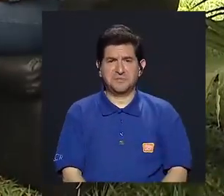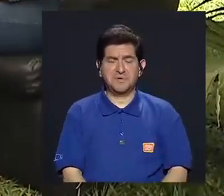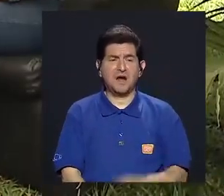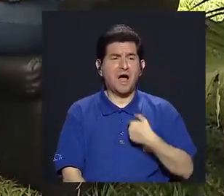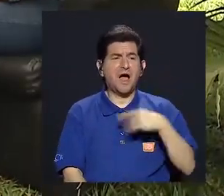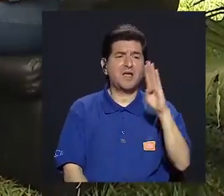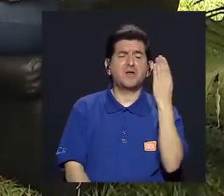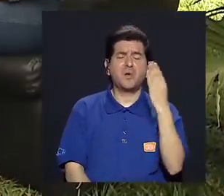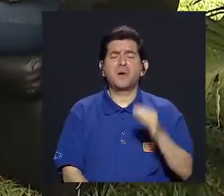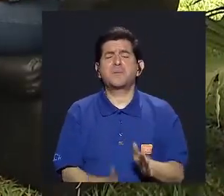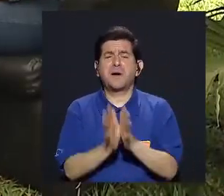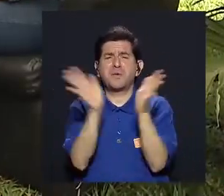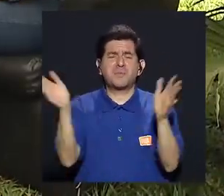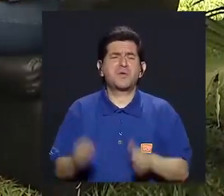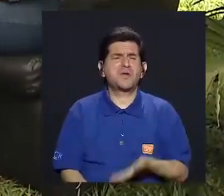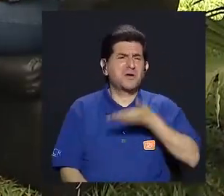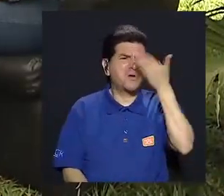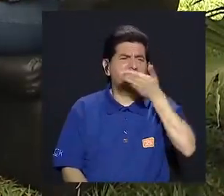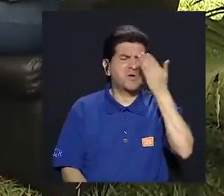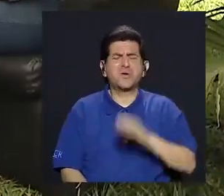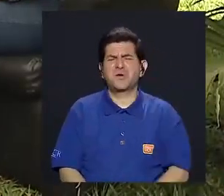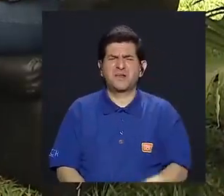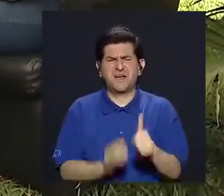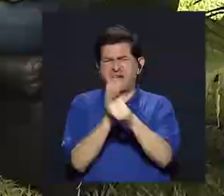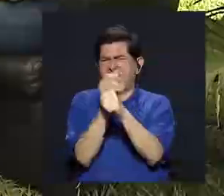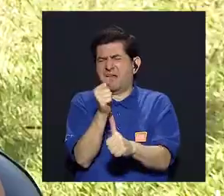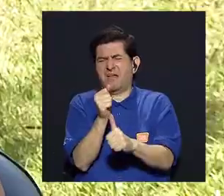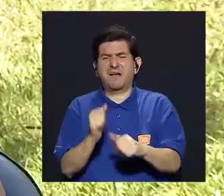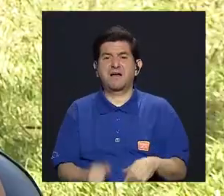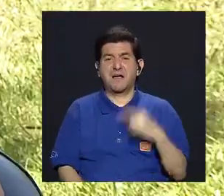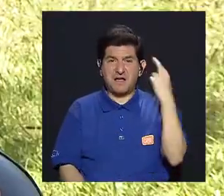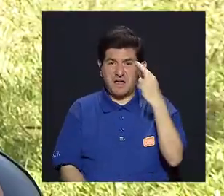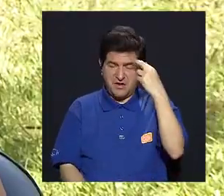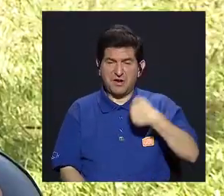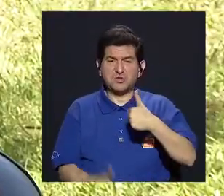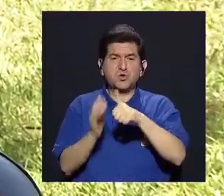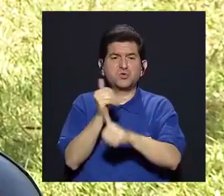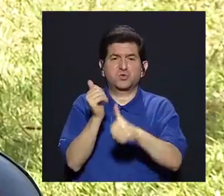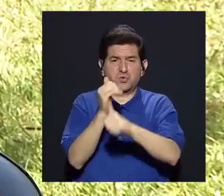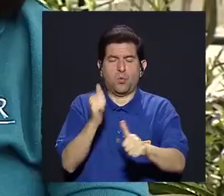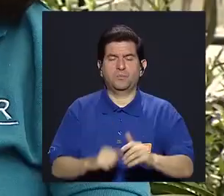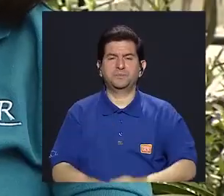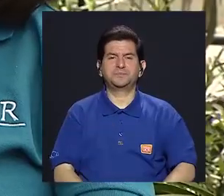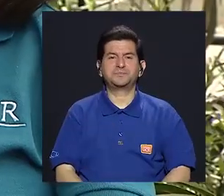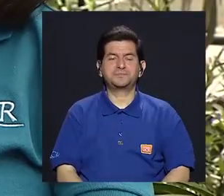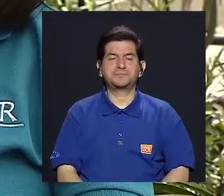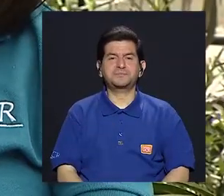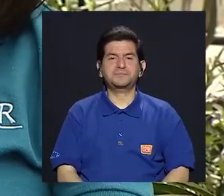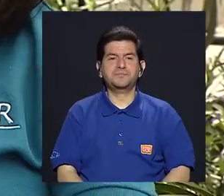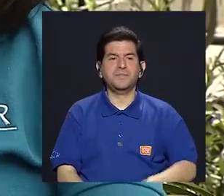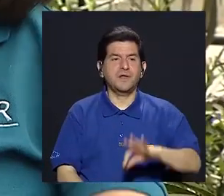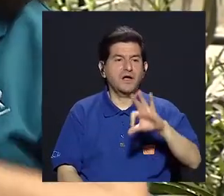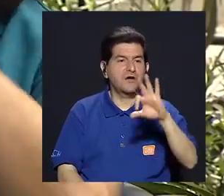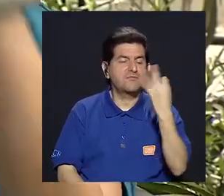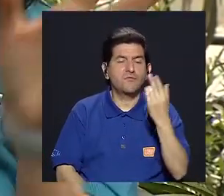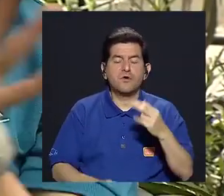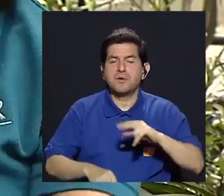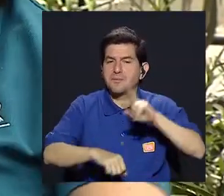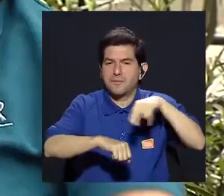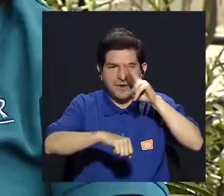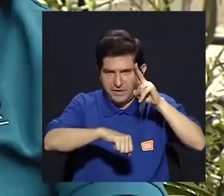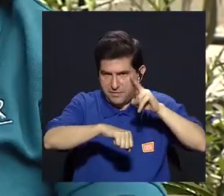que entre un baño público y olía a kaká por siglos y entonces eso me causó la verdad sí bueno la vía general